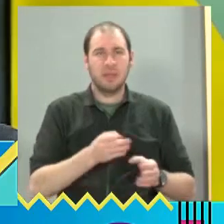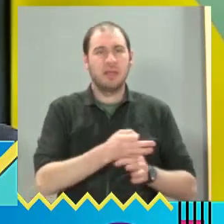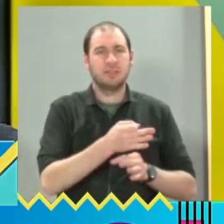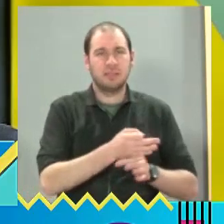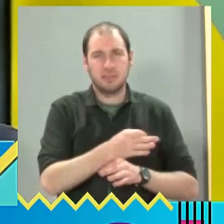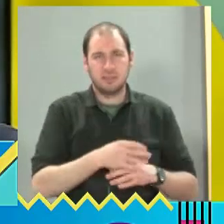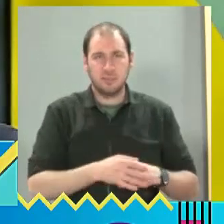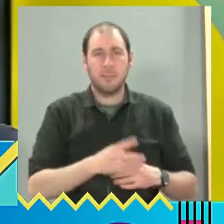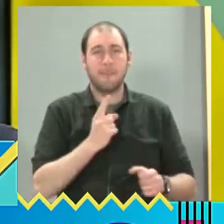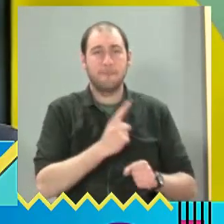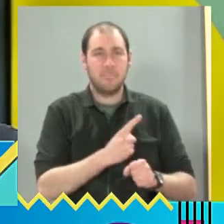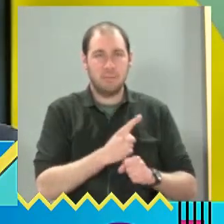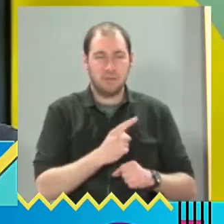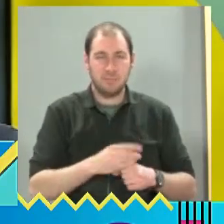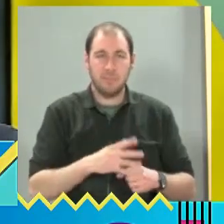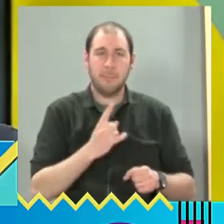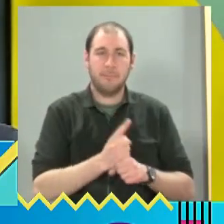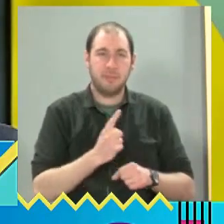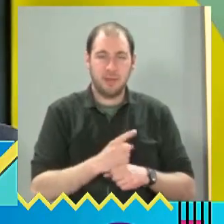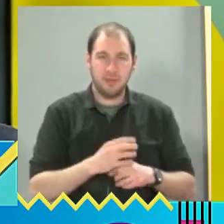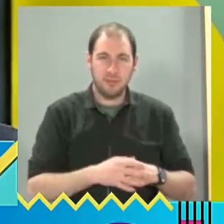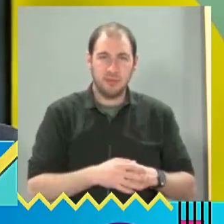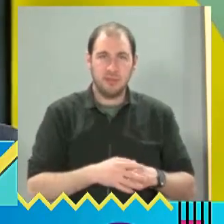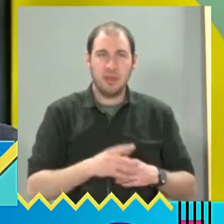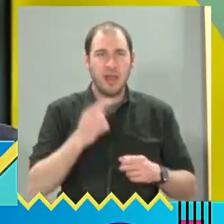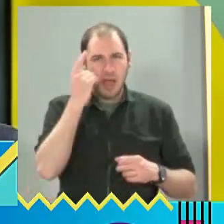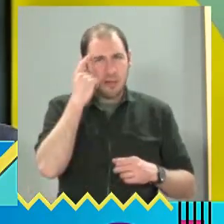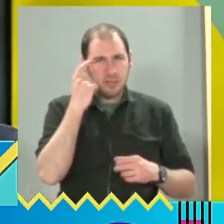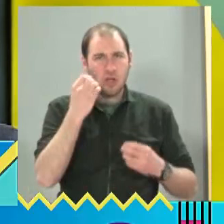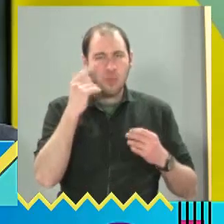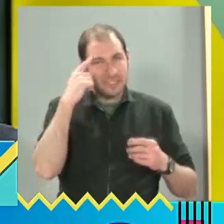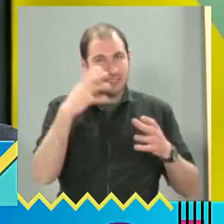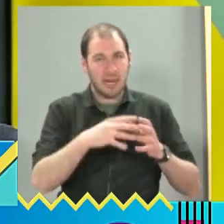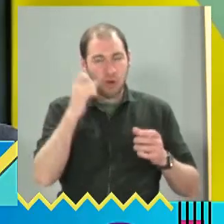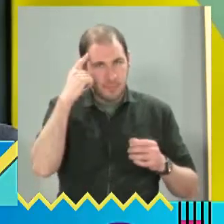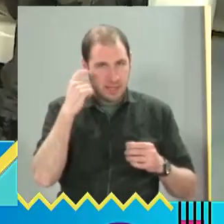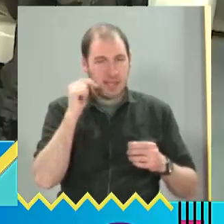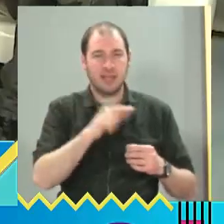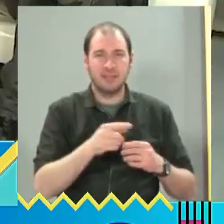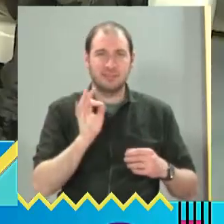enseñándole a... Primero se ha aprendido mucho sobre cómo el cerebro aprende.